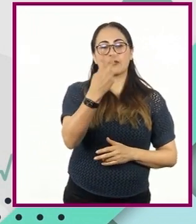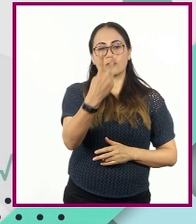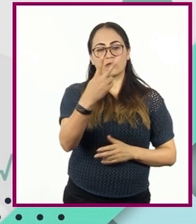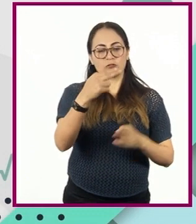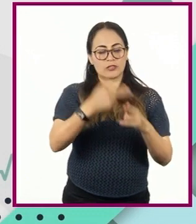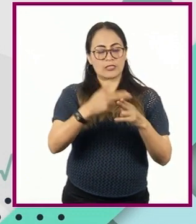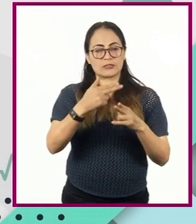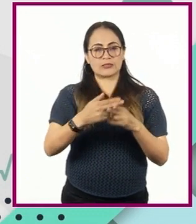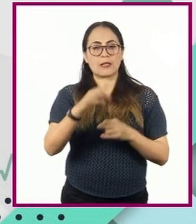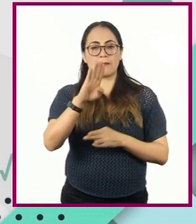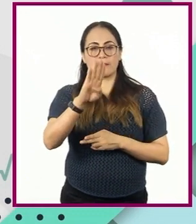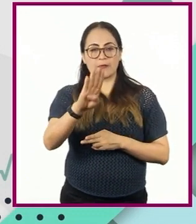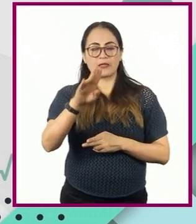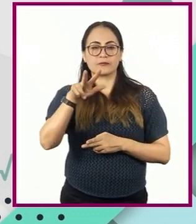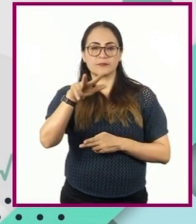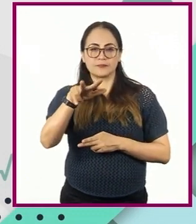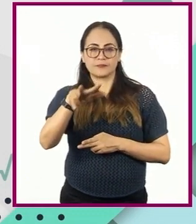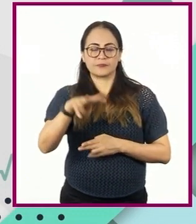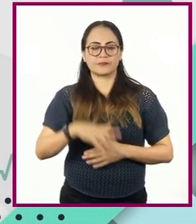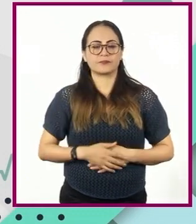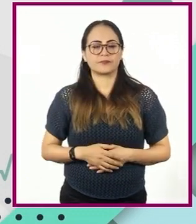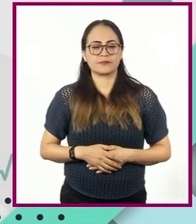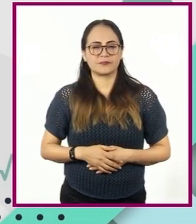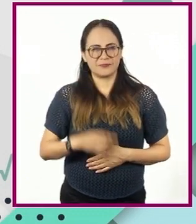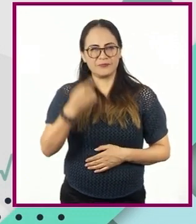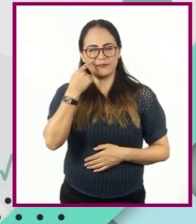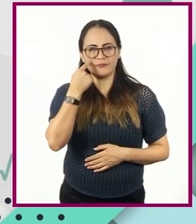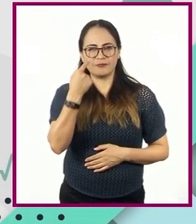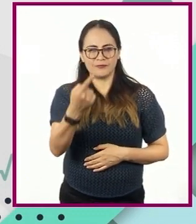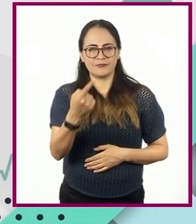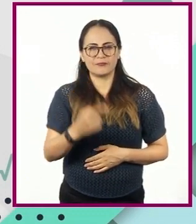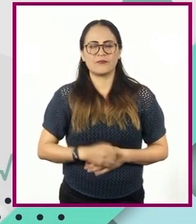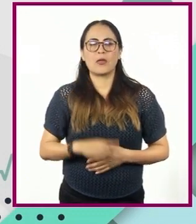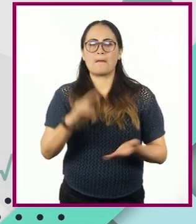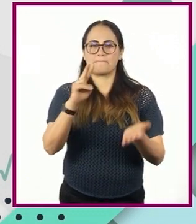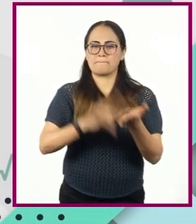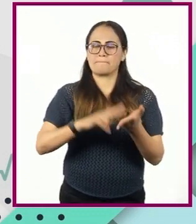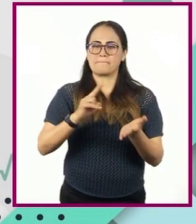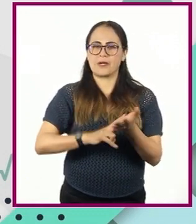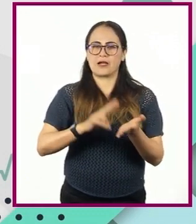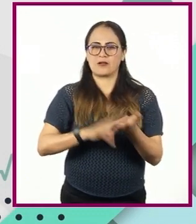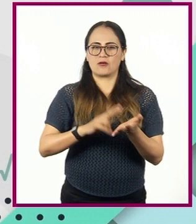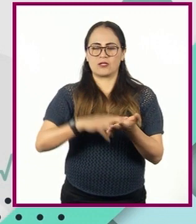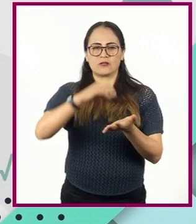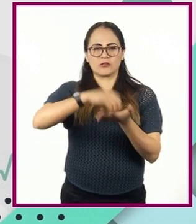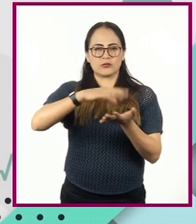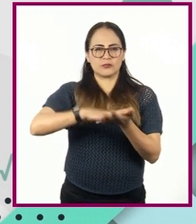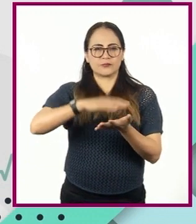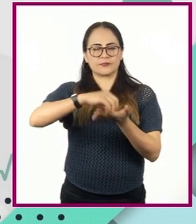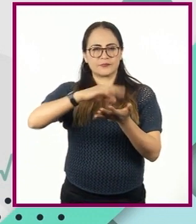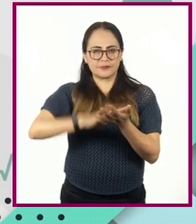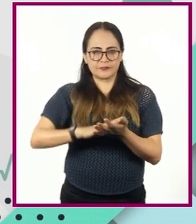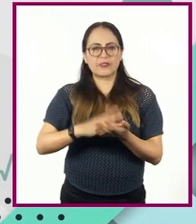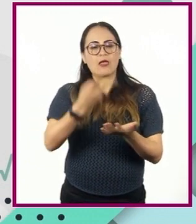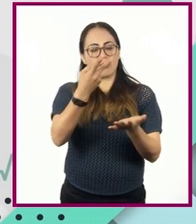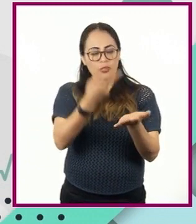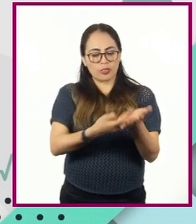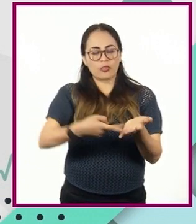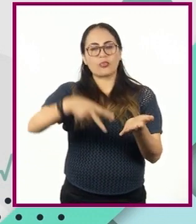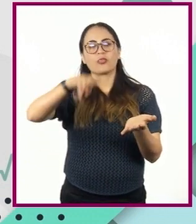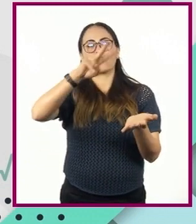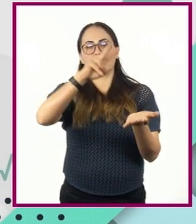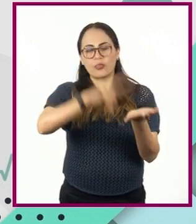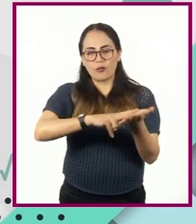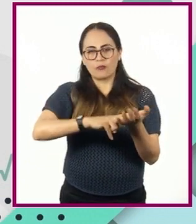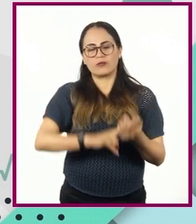la B18. Como se observa, se han registrado los valores numéricos que cumplen con la condición de ser un